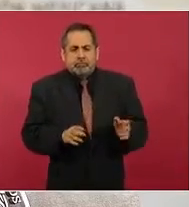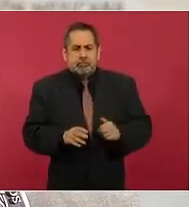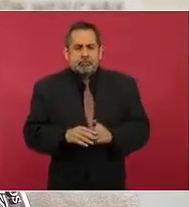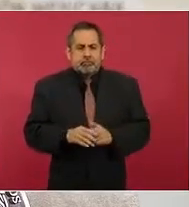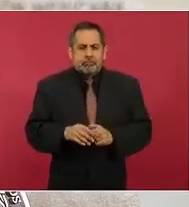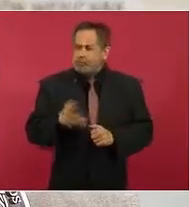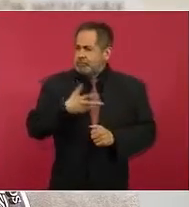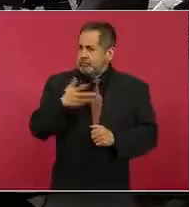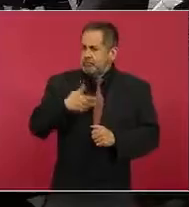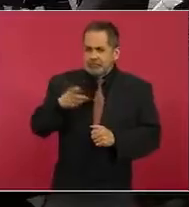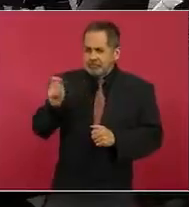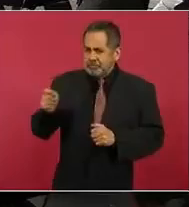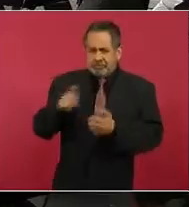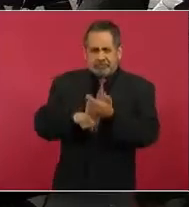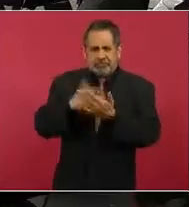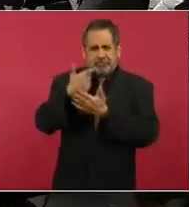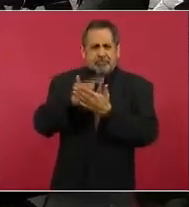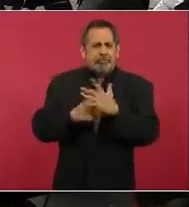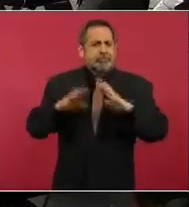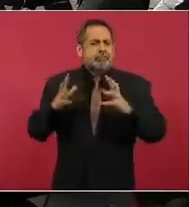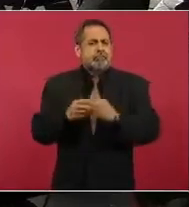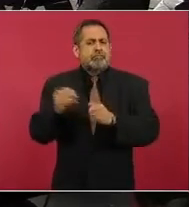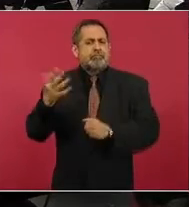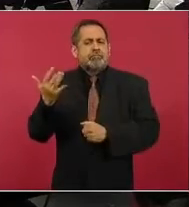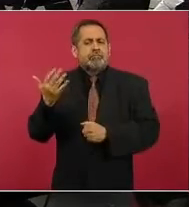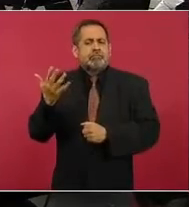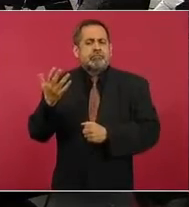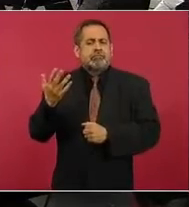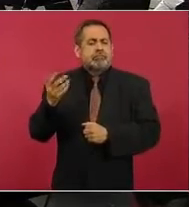¿No tienes la lista de los 50